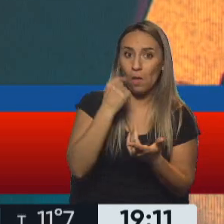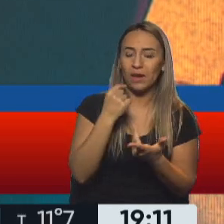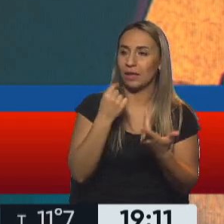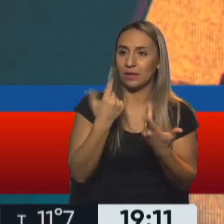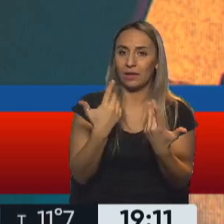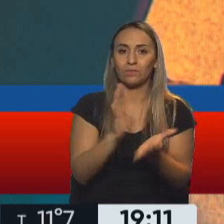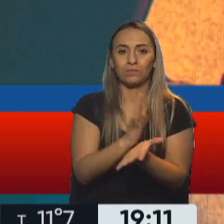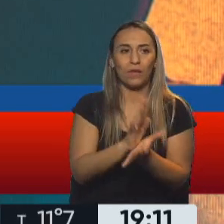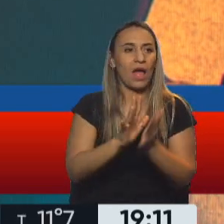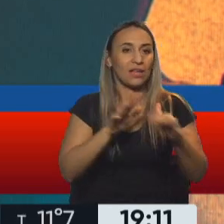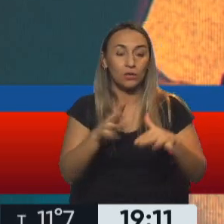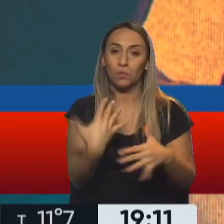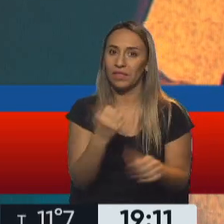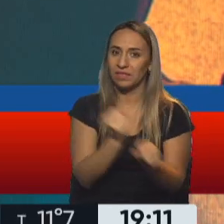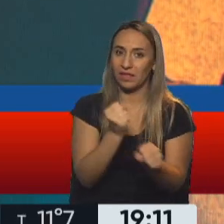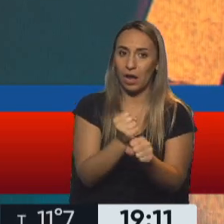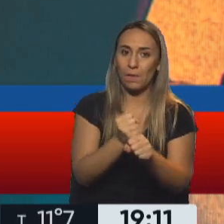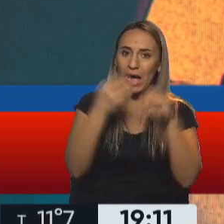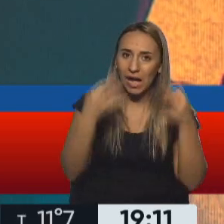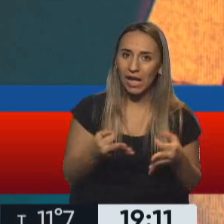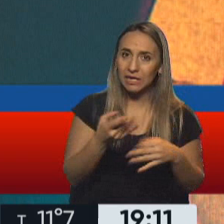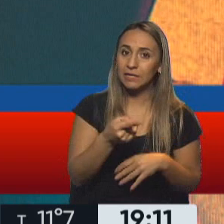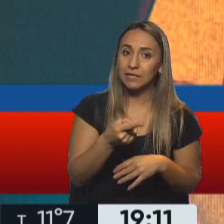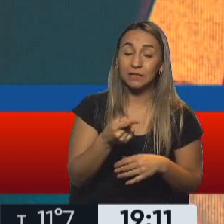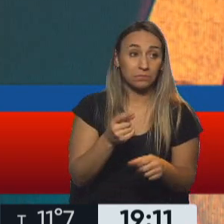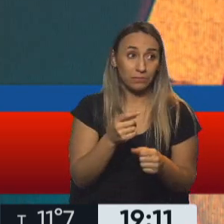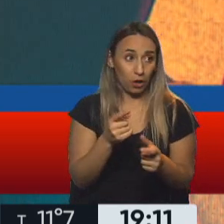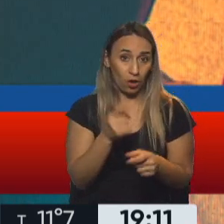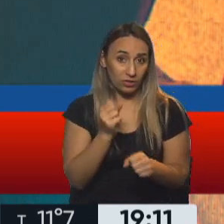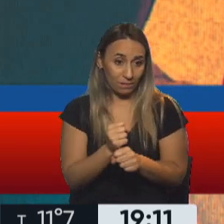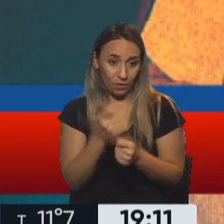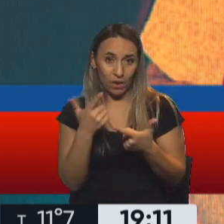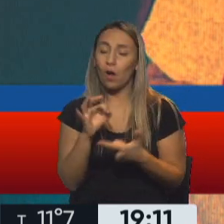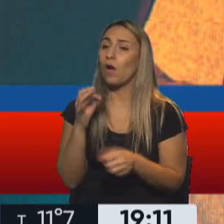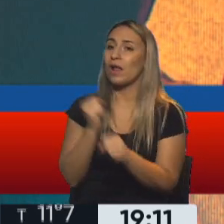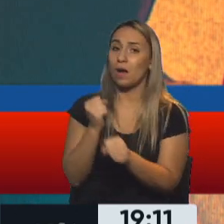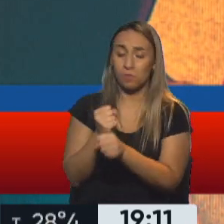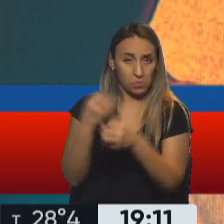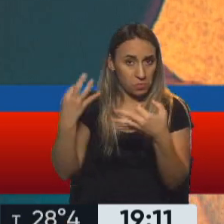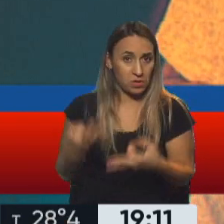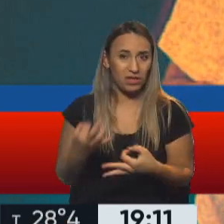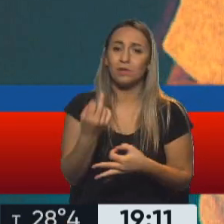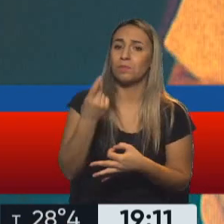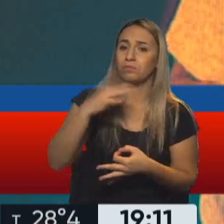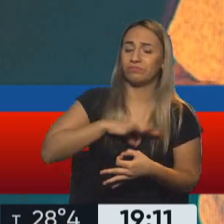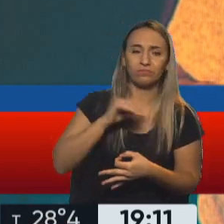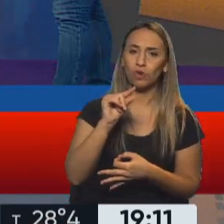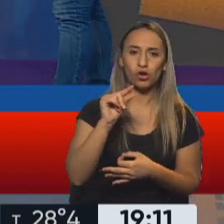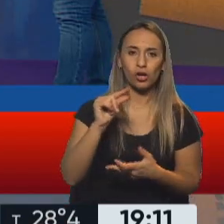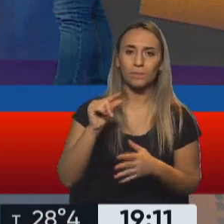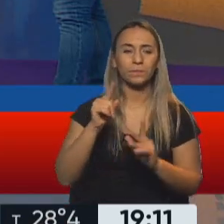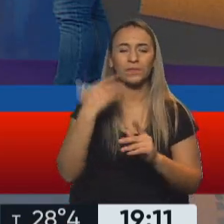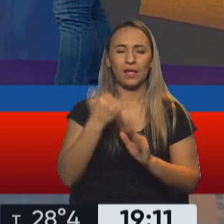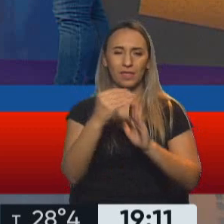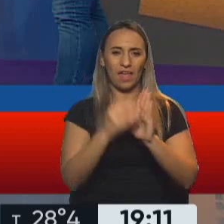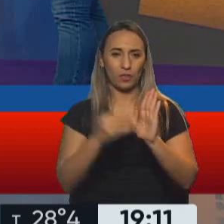como se los menciona oficialmente, sin laburo o con laburos muy estables o con muy poca guita. Creo que tenemos unos números más para ver que siguen